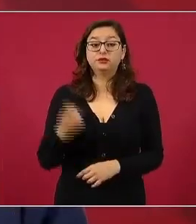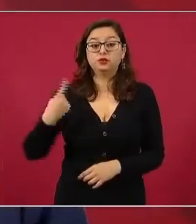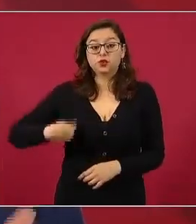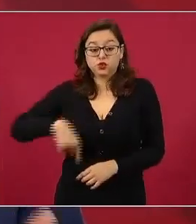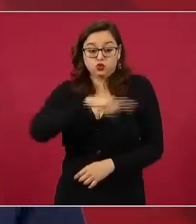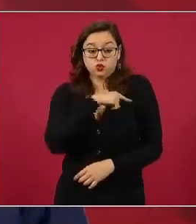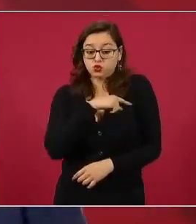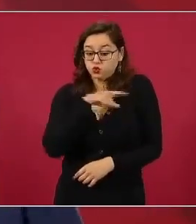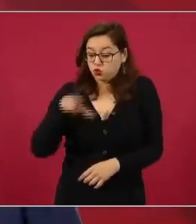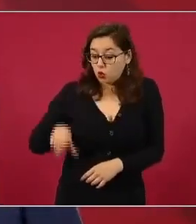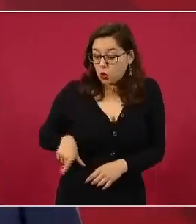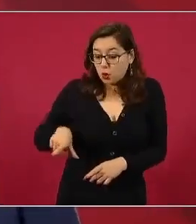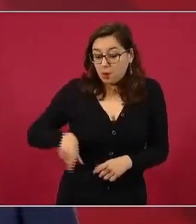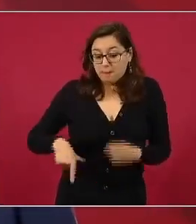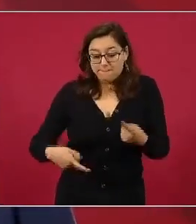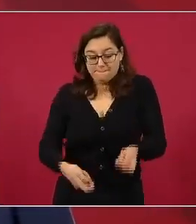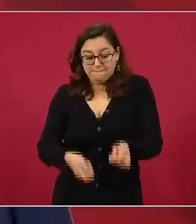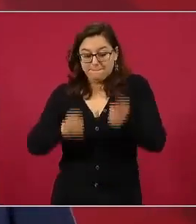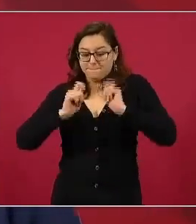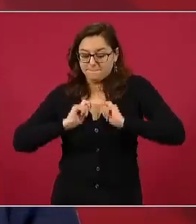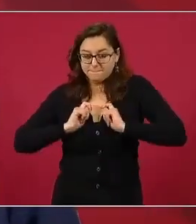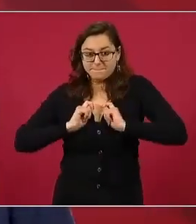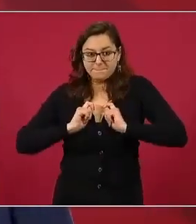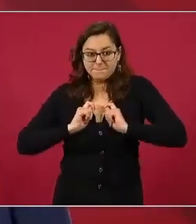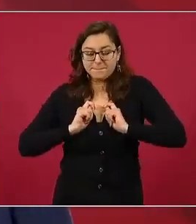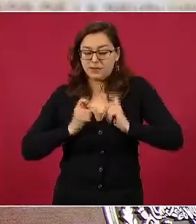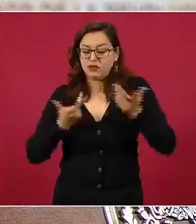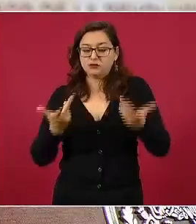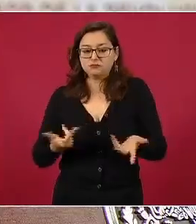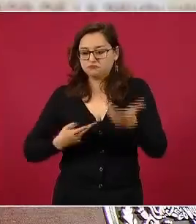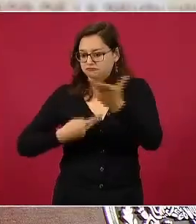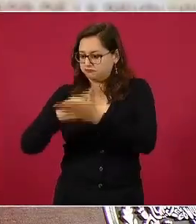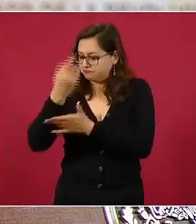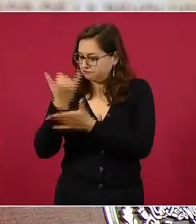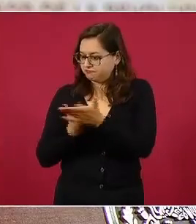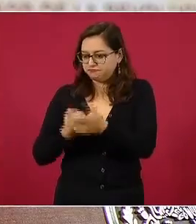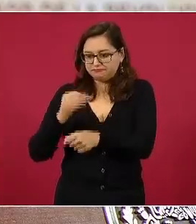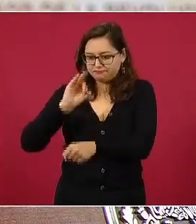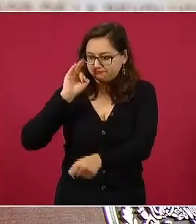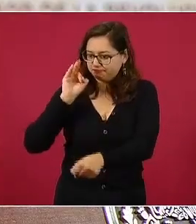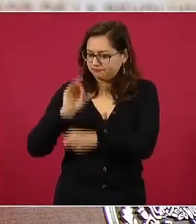vamos a estarnos defendiendo, porque es defender un proyecto.